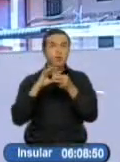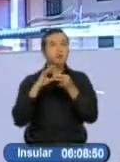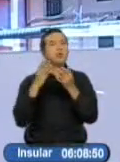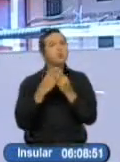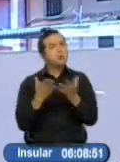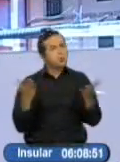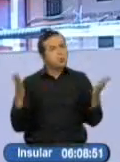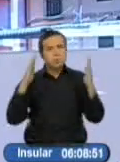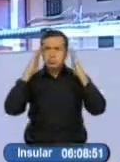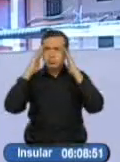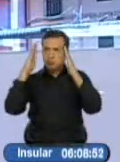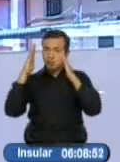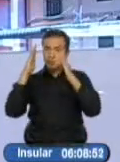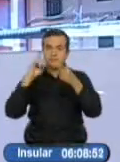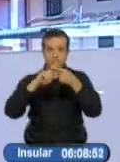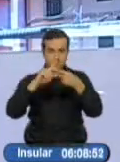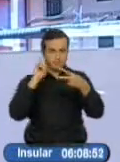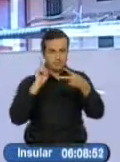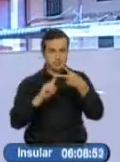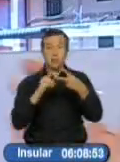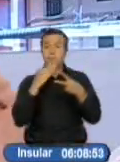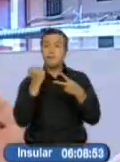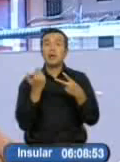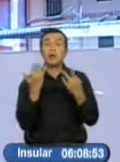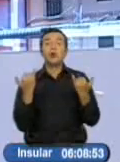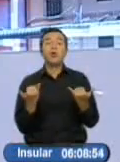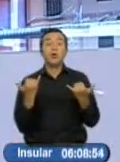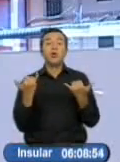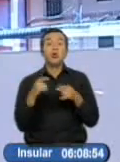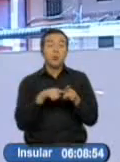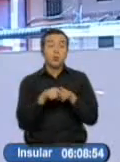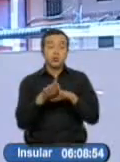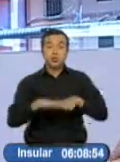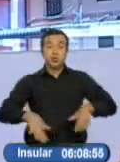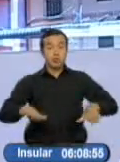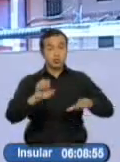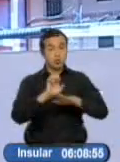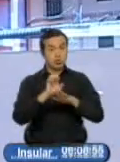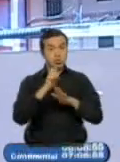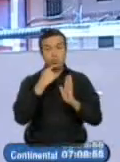hay un enfoque claro. El otro es mejorar las condiciones competitivas locales.